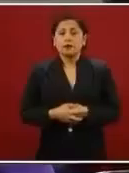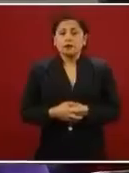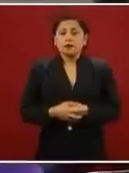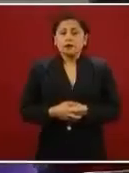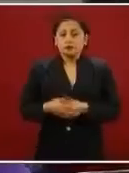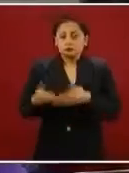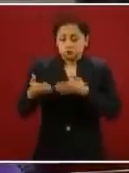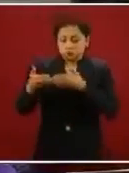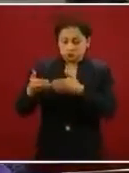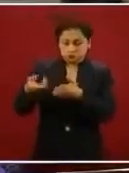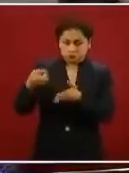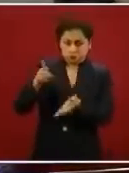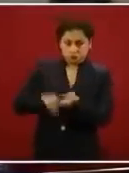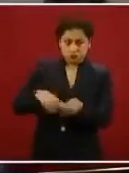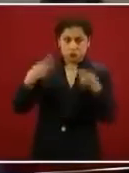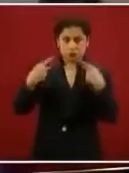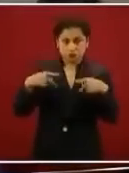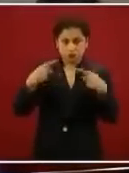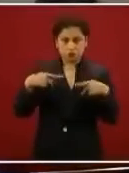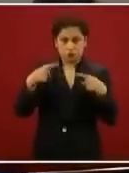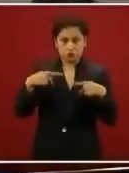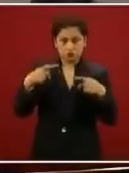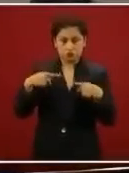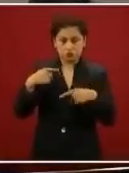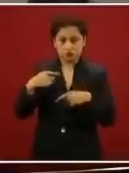están en este barco, quienes